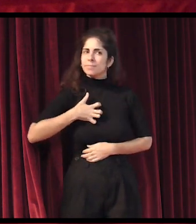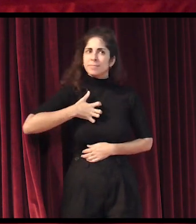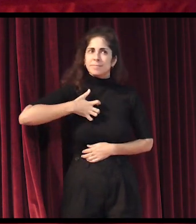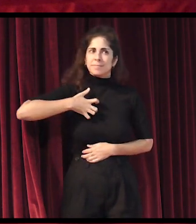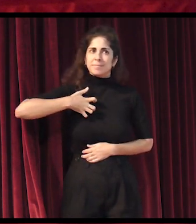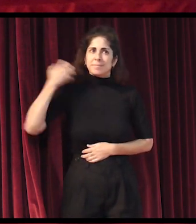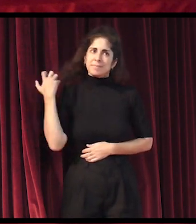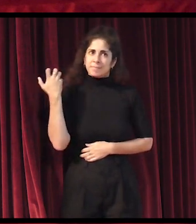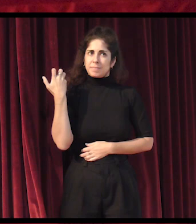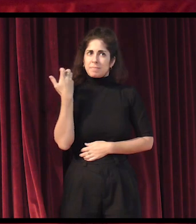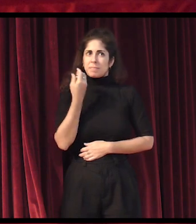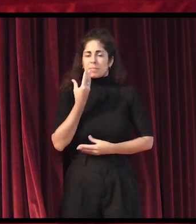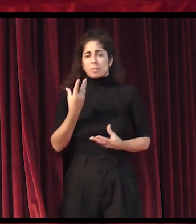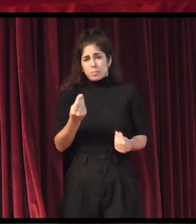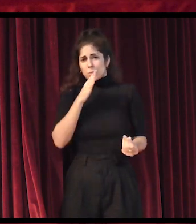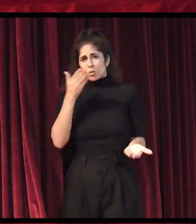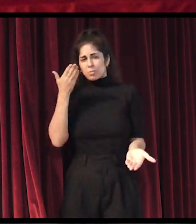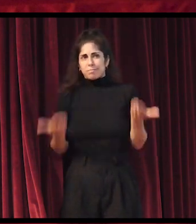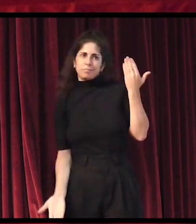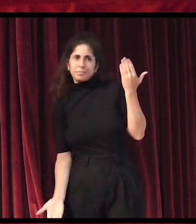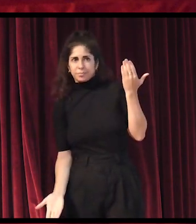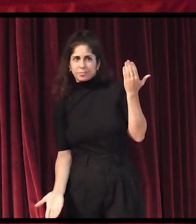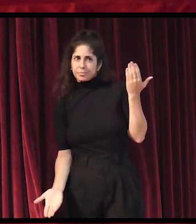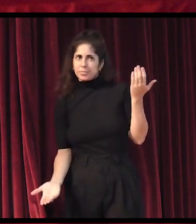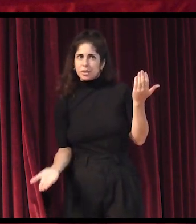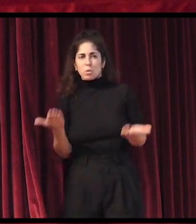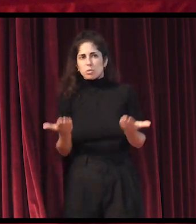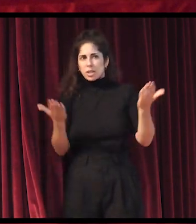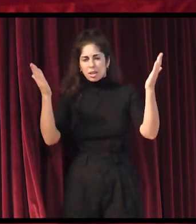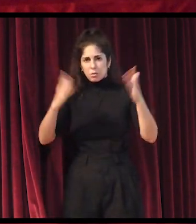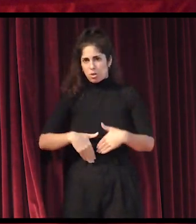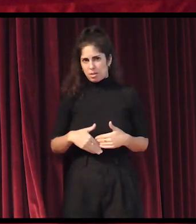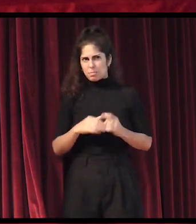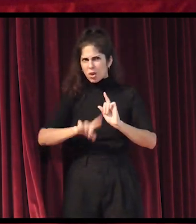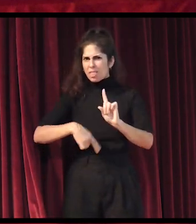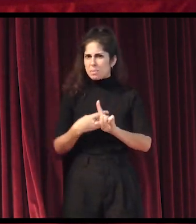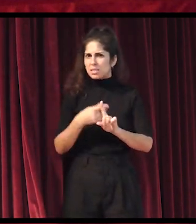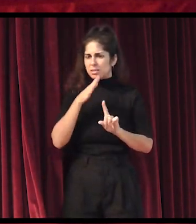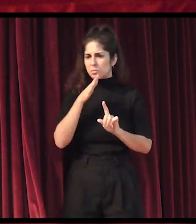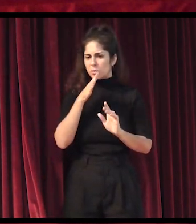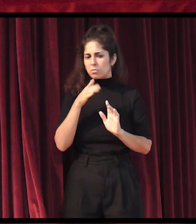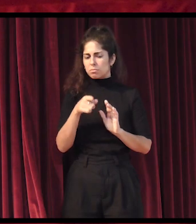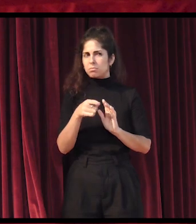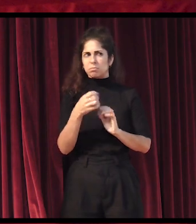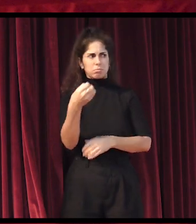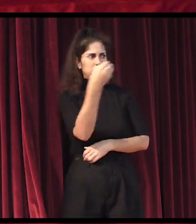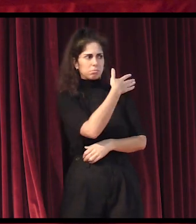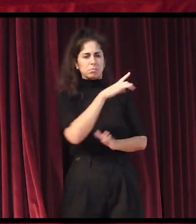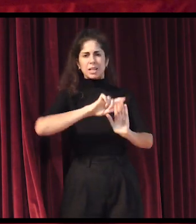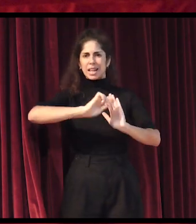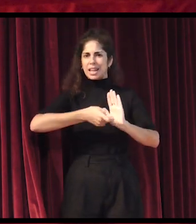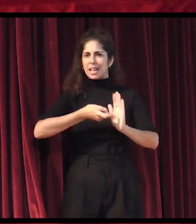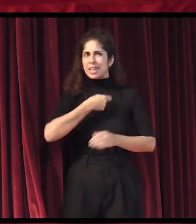por toda la situación de la injusticia, pero también porque has puesto una ley española que dice